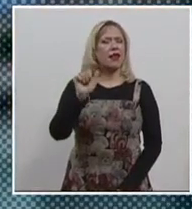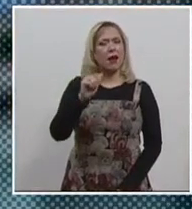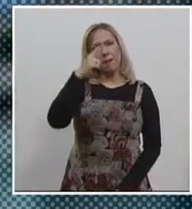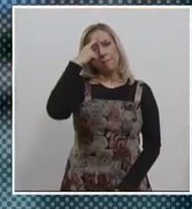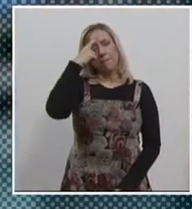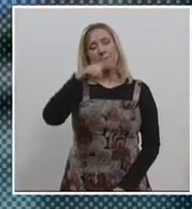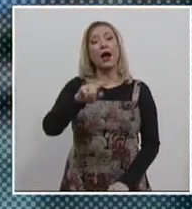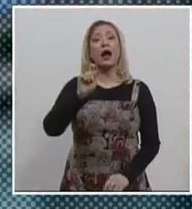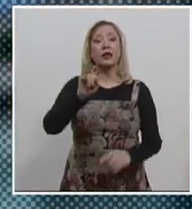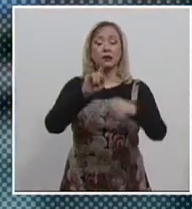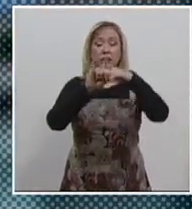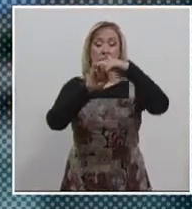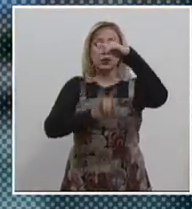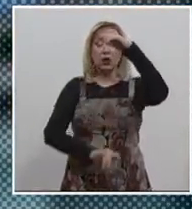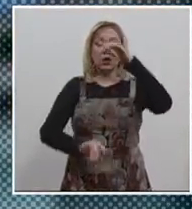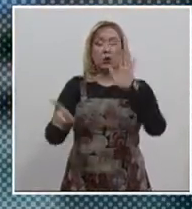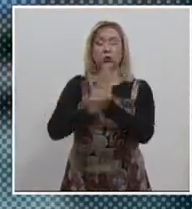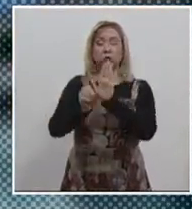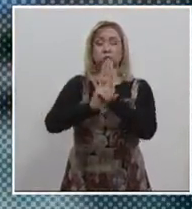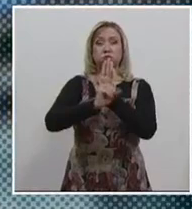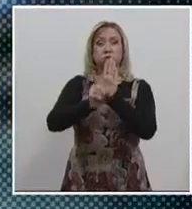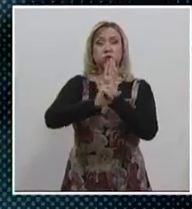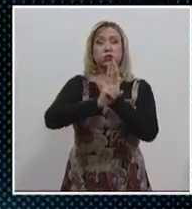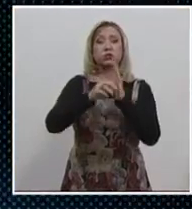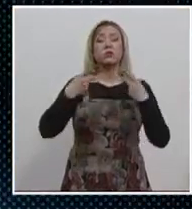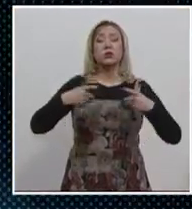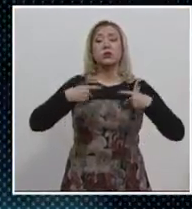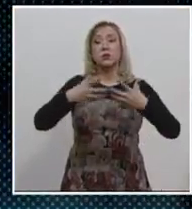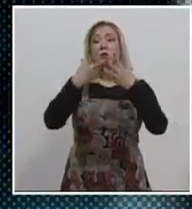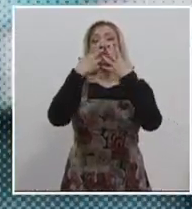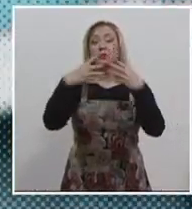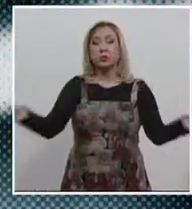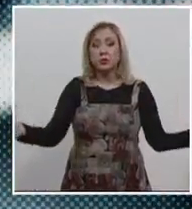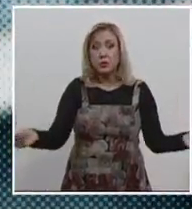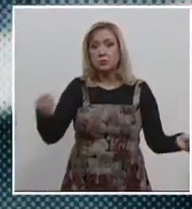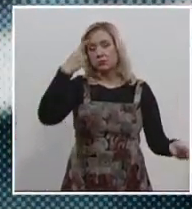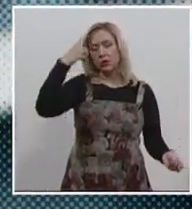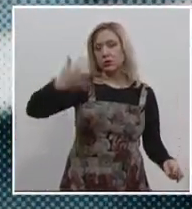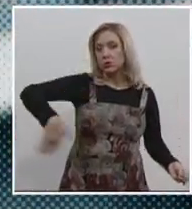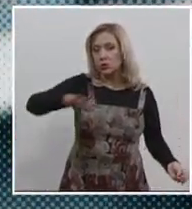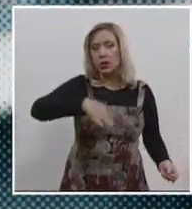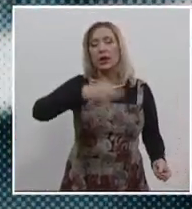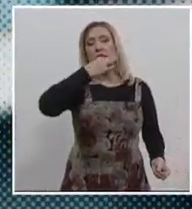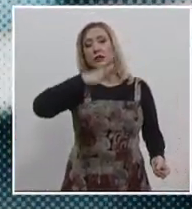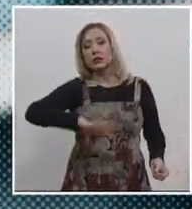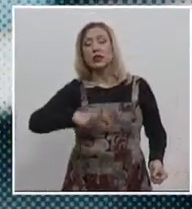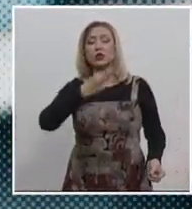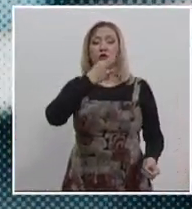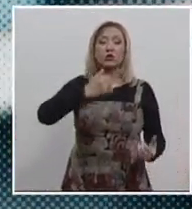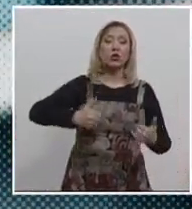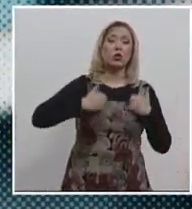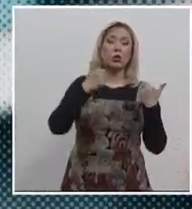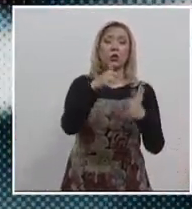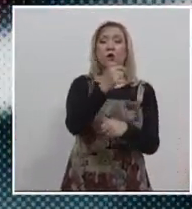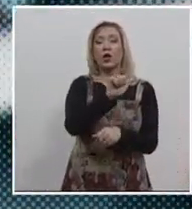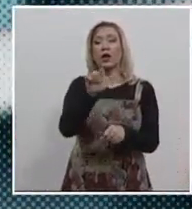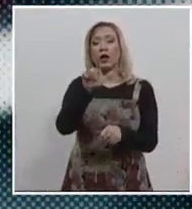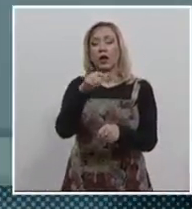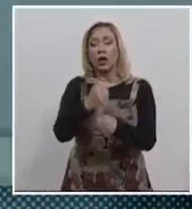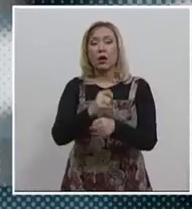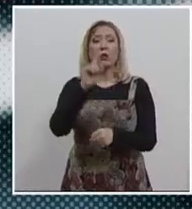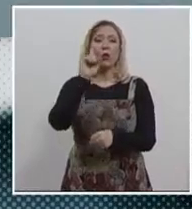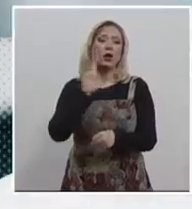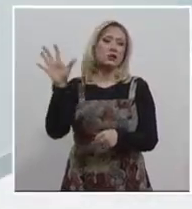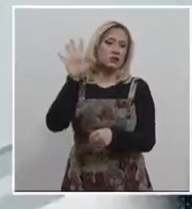la alerta Amber, lo que ayudará a la Fiscalía Estatal en la búsqueda de niñas, niños, adolescentes y mujeres en el